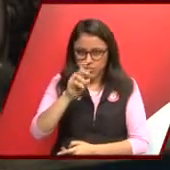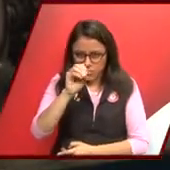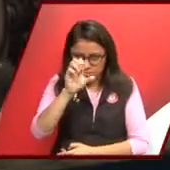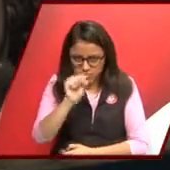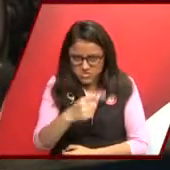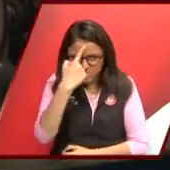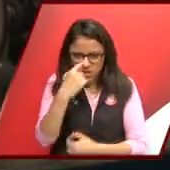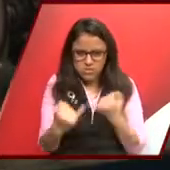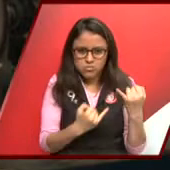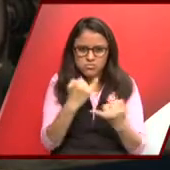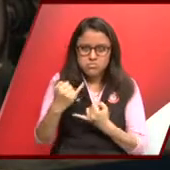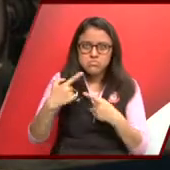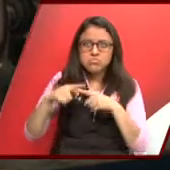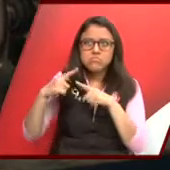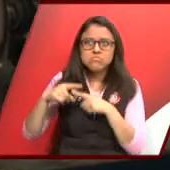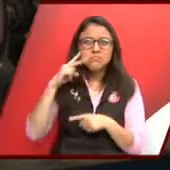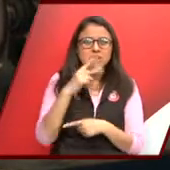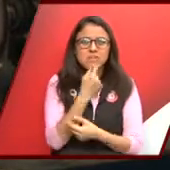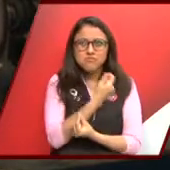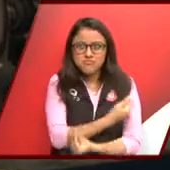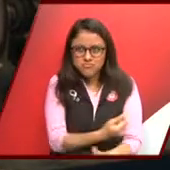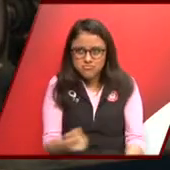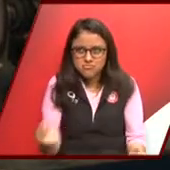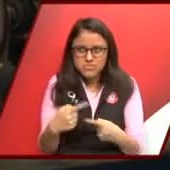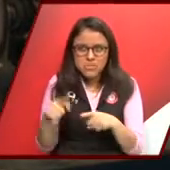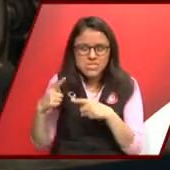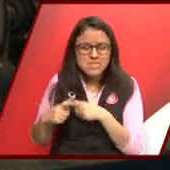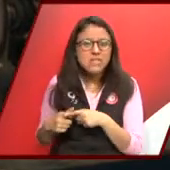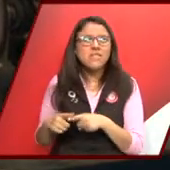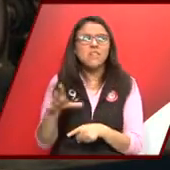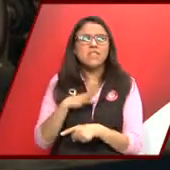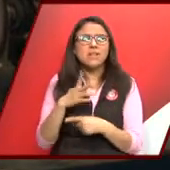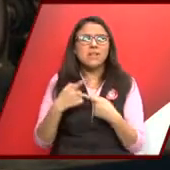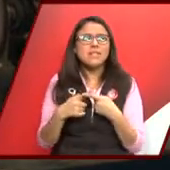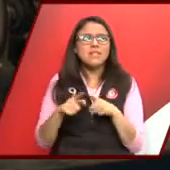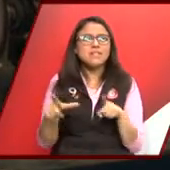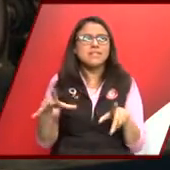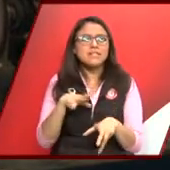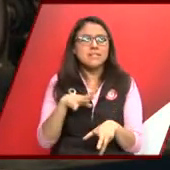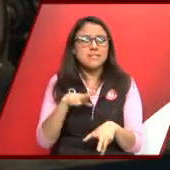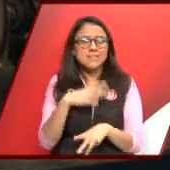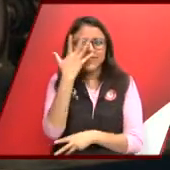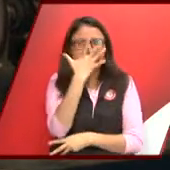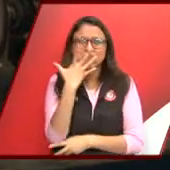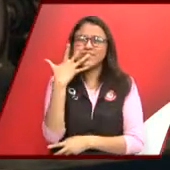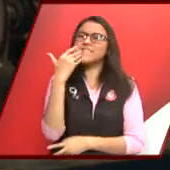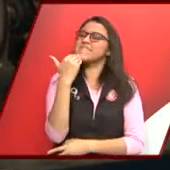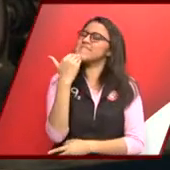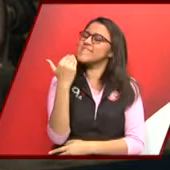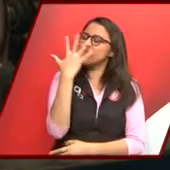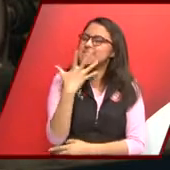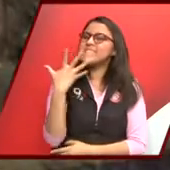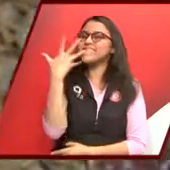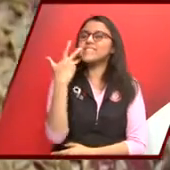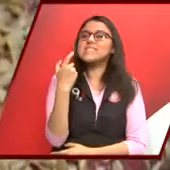y para jugar. Y veían los niños que eran diferentes a los de ellos, porque estaban más bonitos, más relumbrosos.